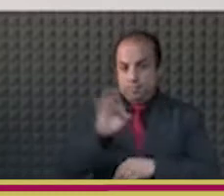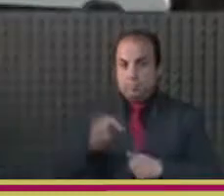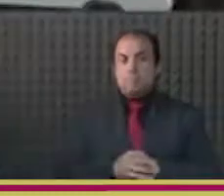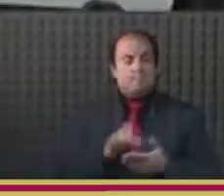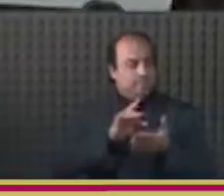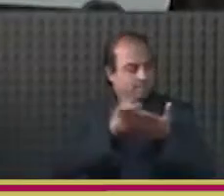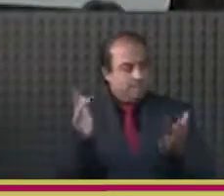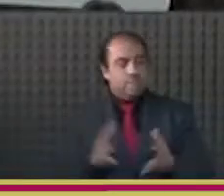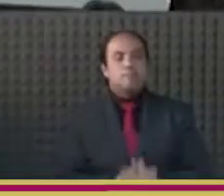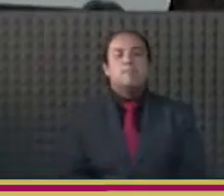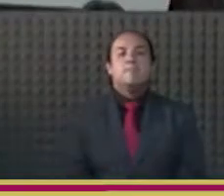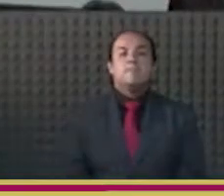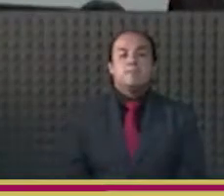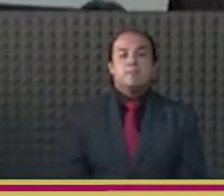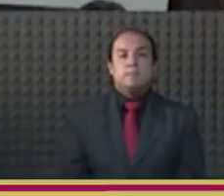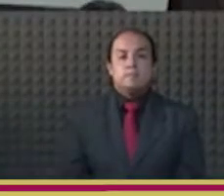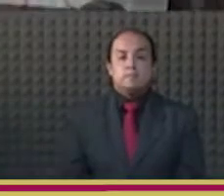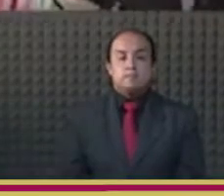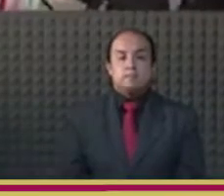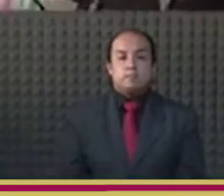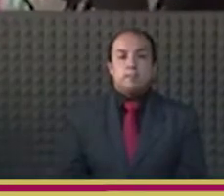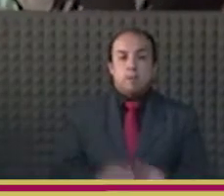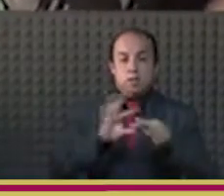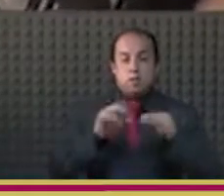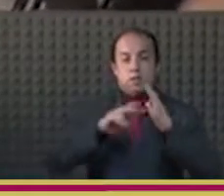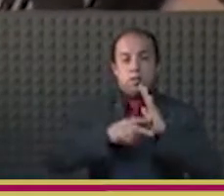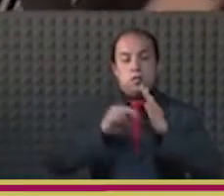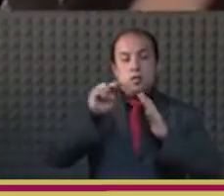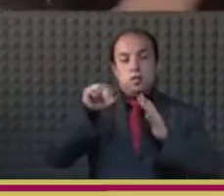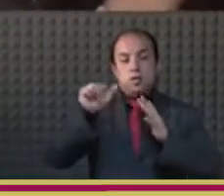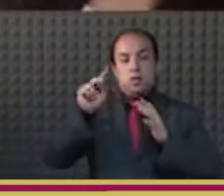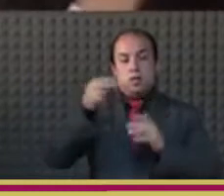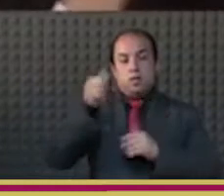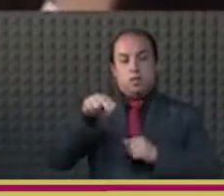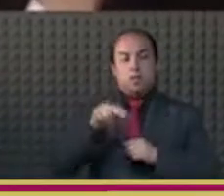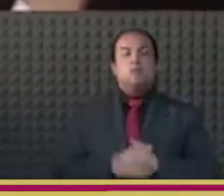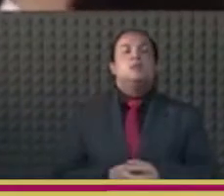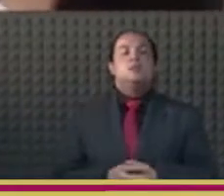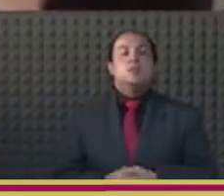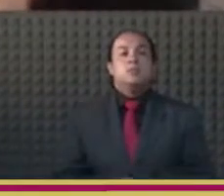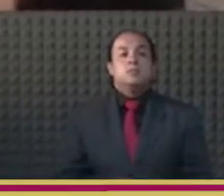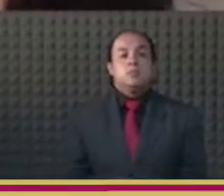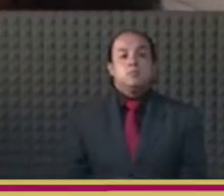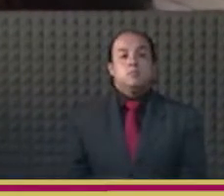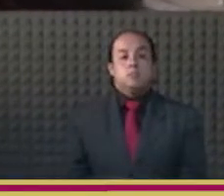gracias. La intervención del ingeniero Nathan Poplavsky Berry.